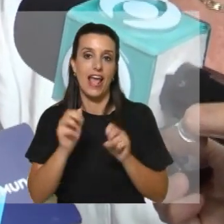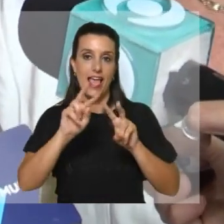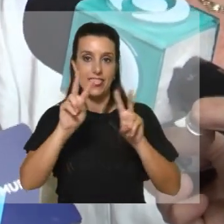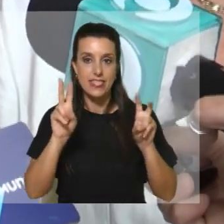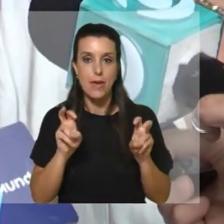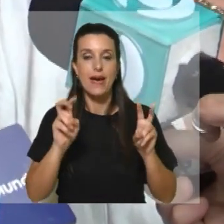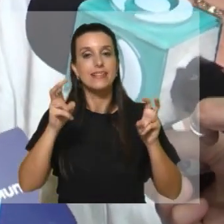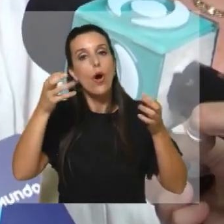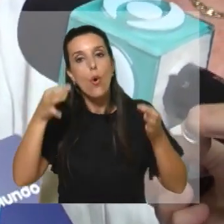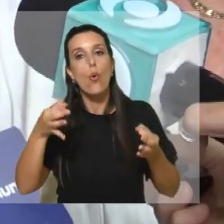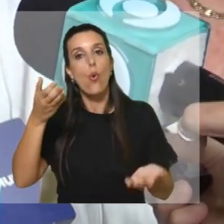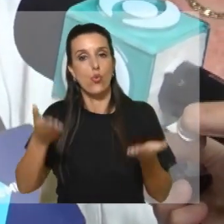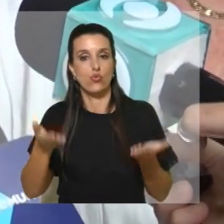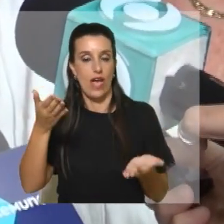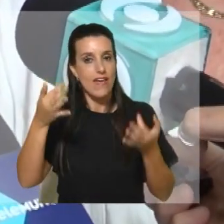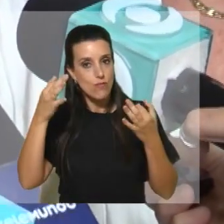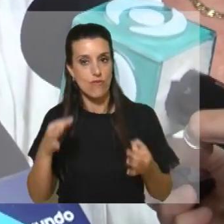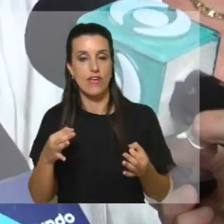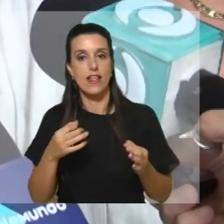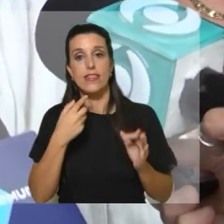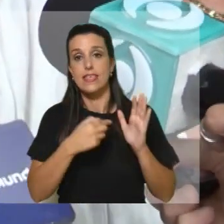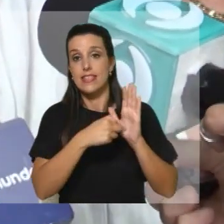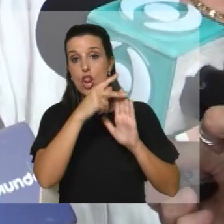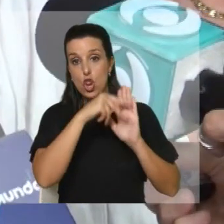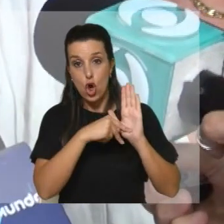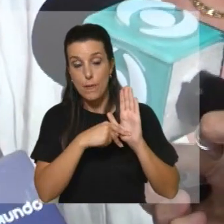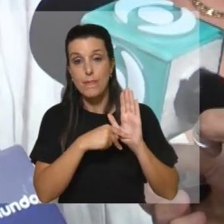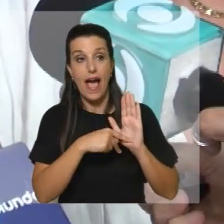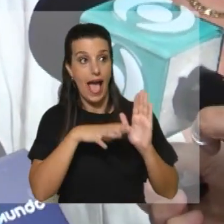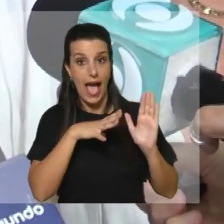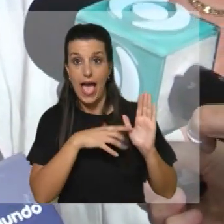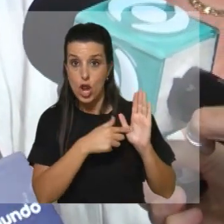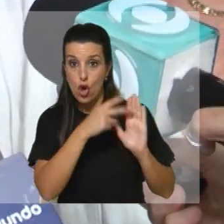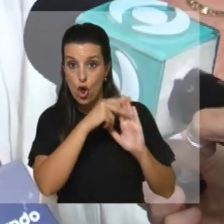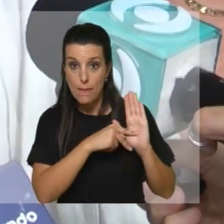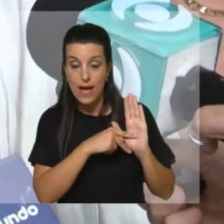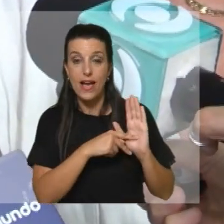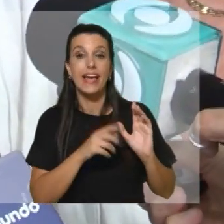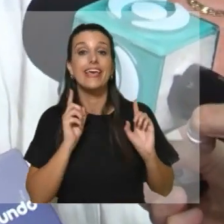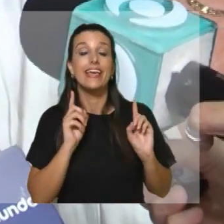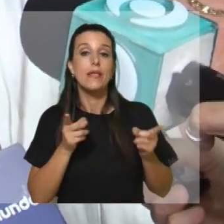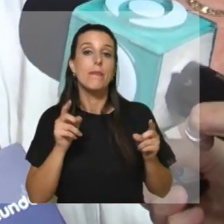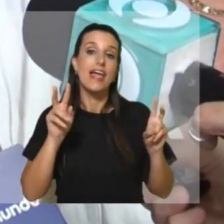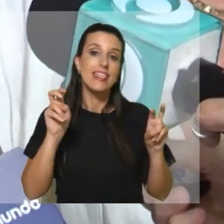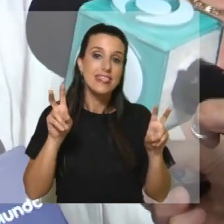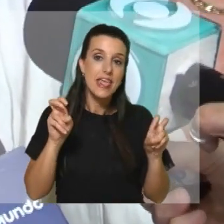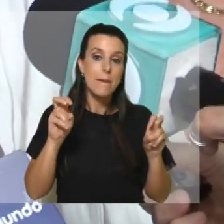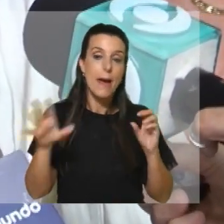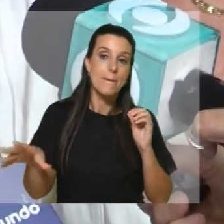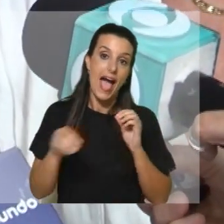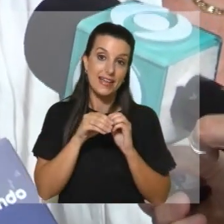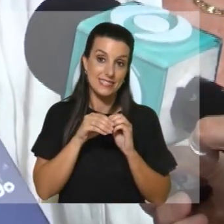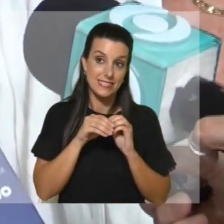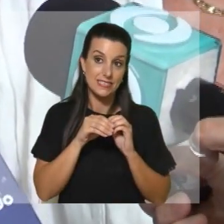distribución justa y equitativa así lo establece la norma la norma está vigente Y como era un tema adicional